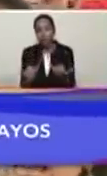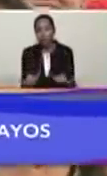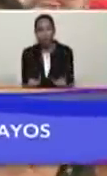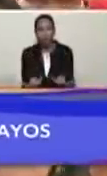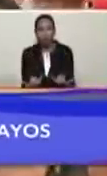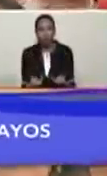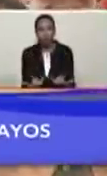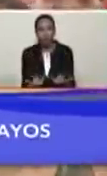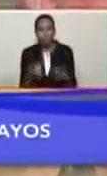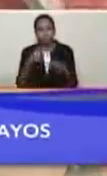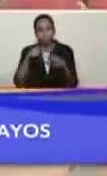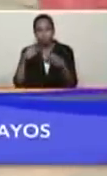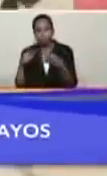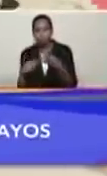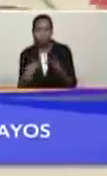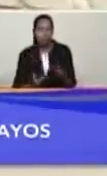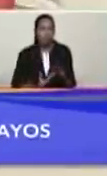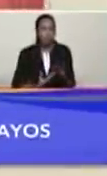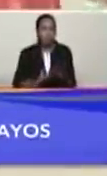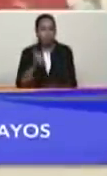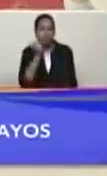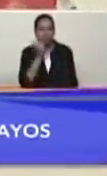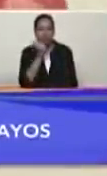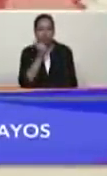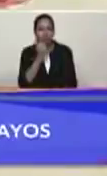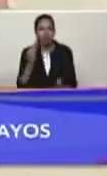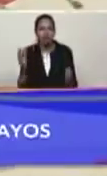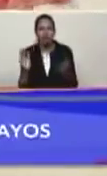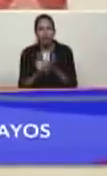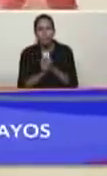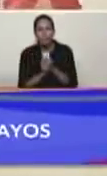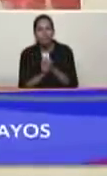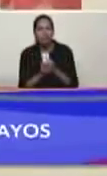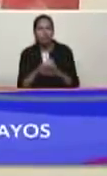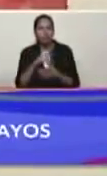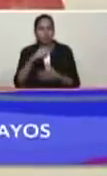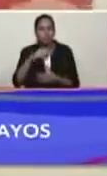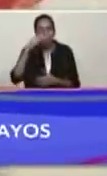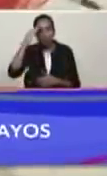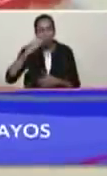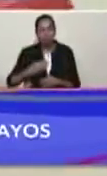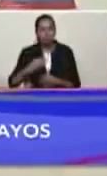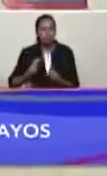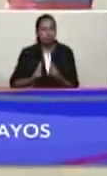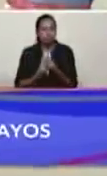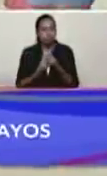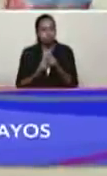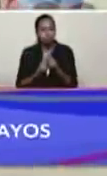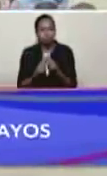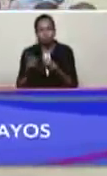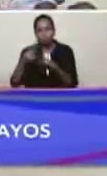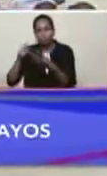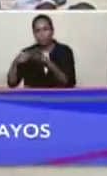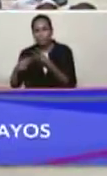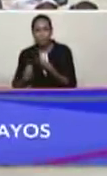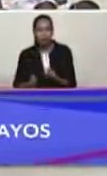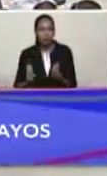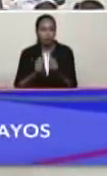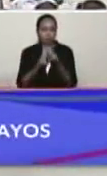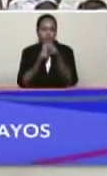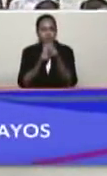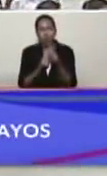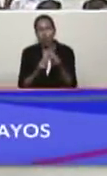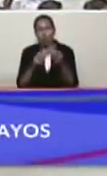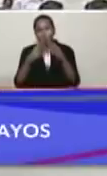alcalde Burgos, nuestro amigo presidente de Benvidrio, el almirante Salazar Col, y toda esta maravillosa